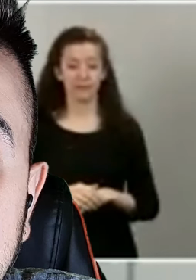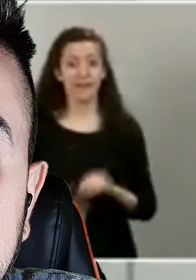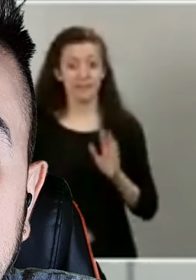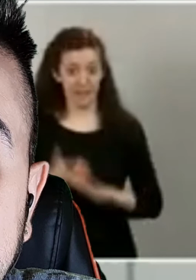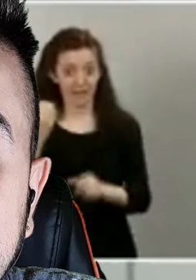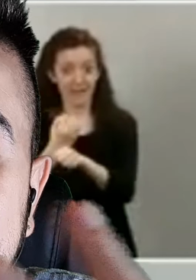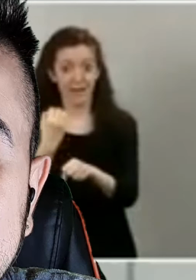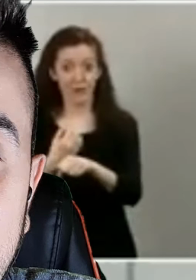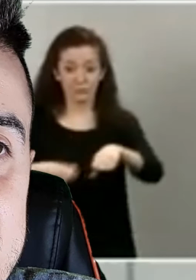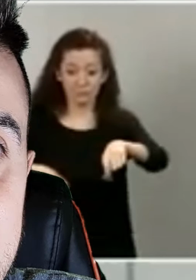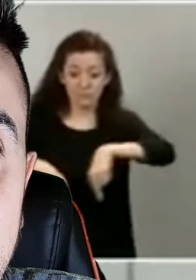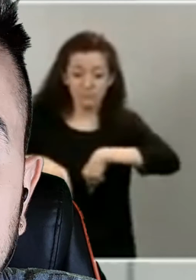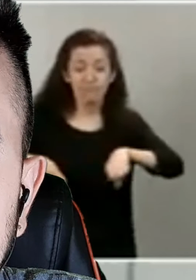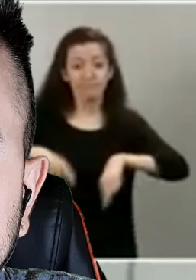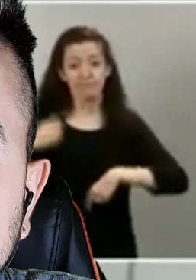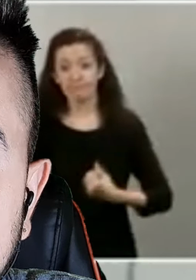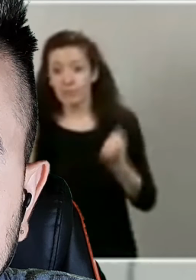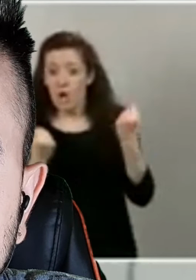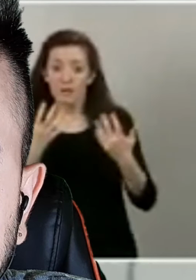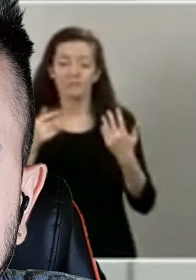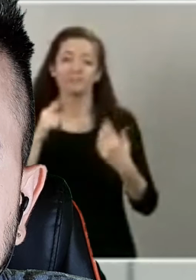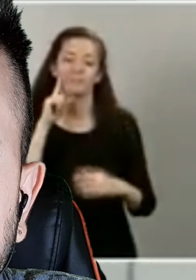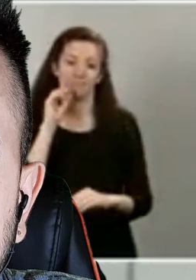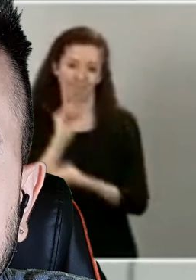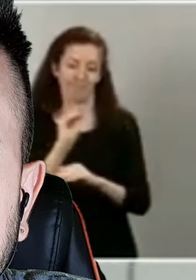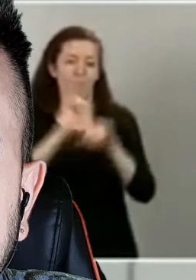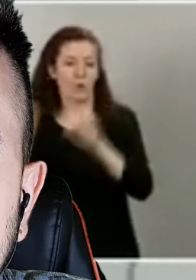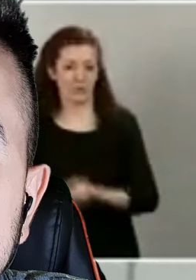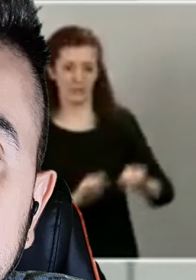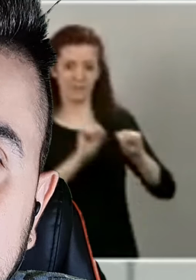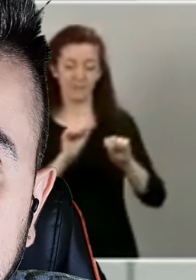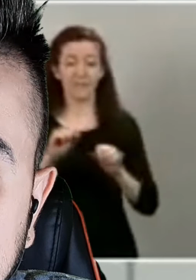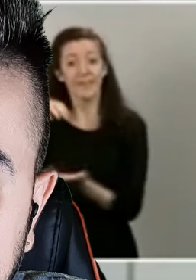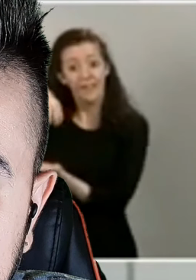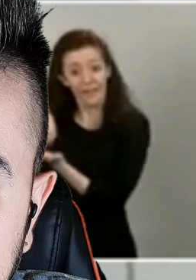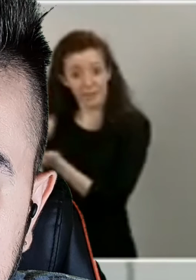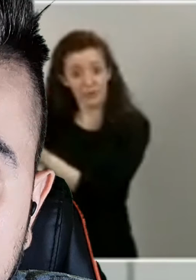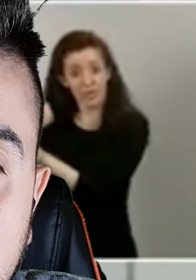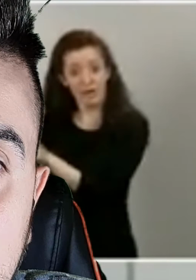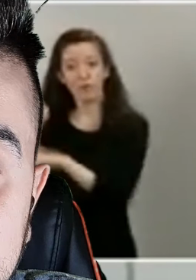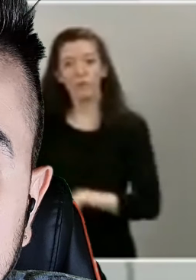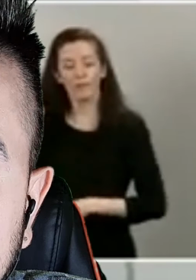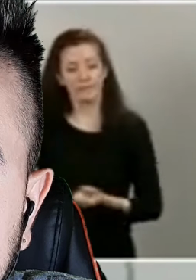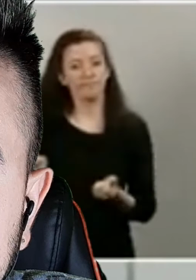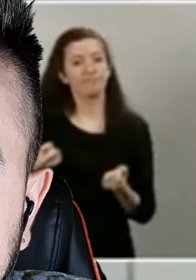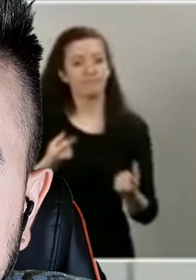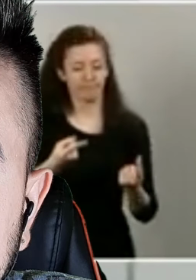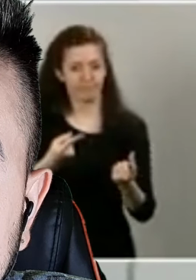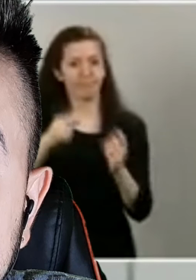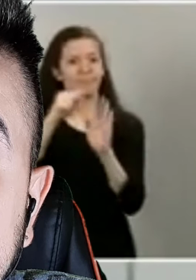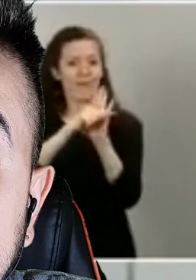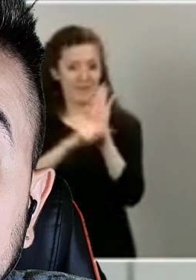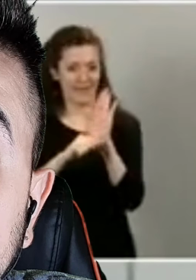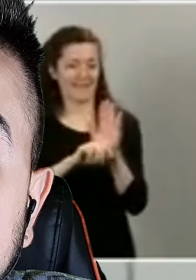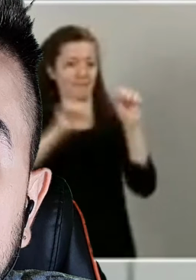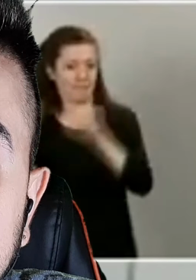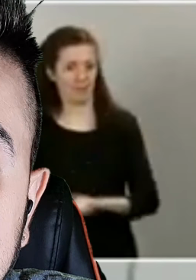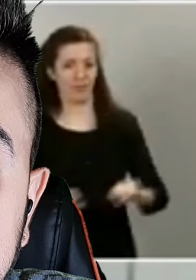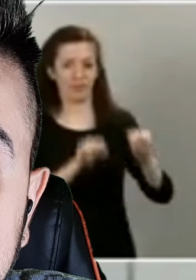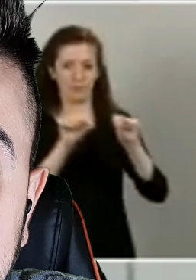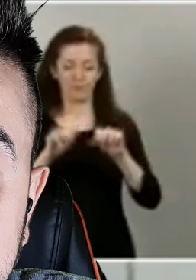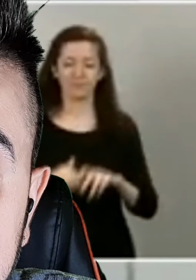que el estado ha sacado una super ayuda para pagar la del alquiler por el tema del erte y que no